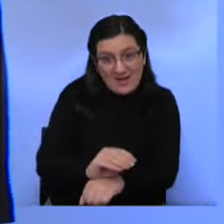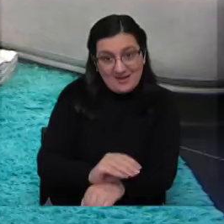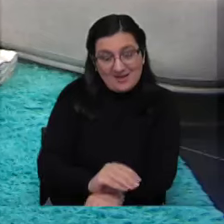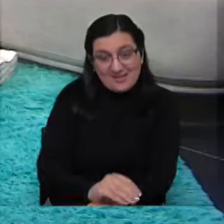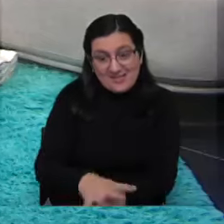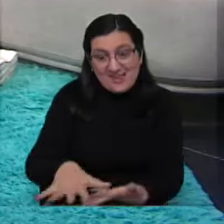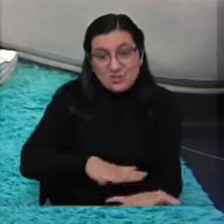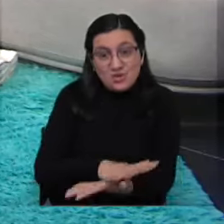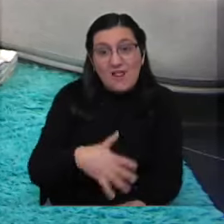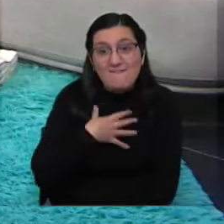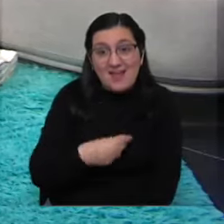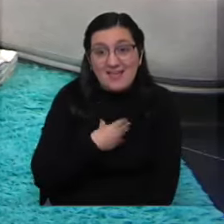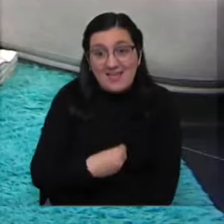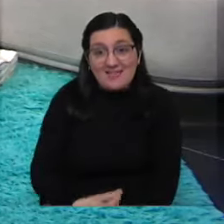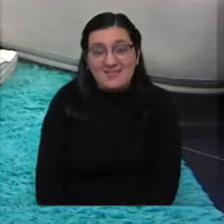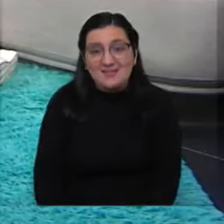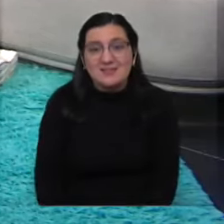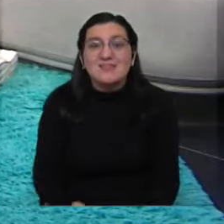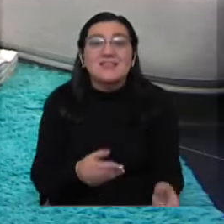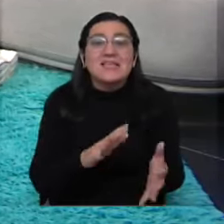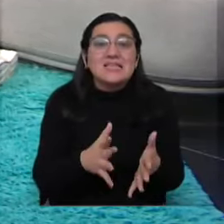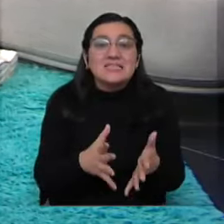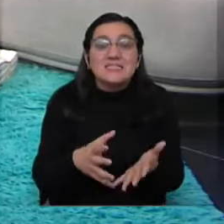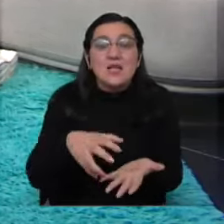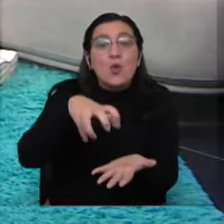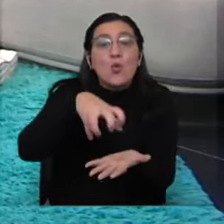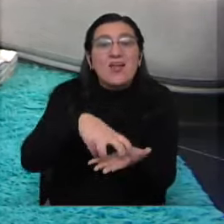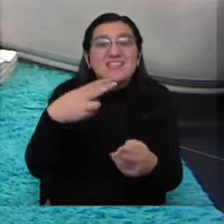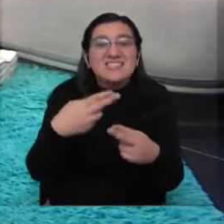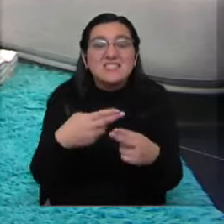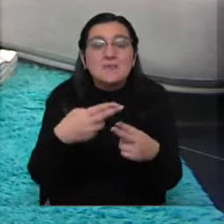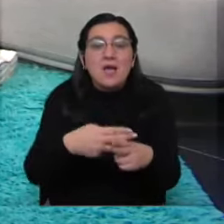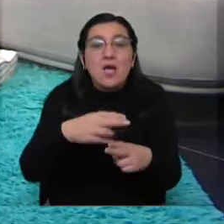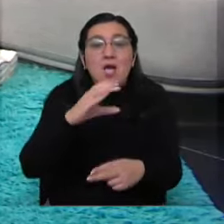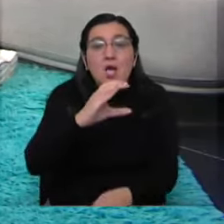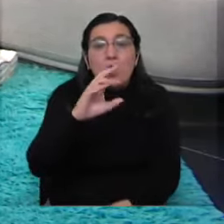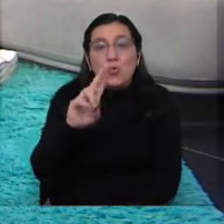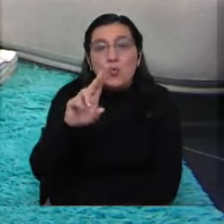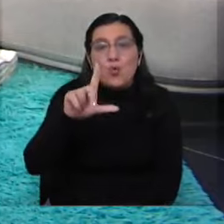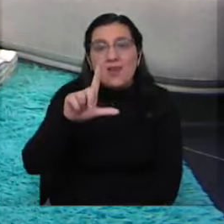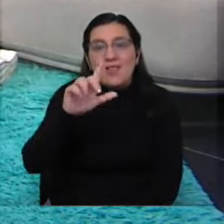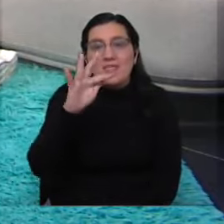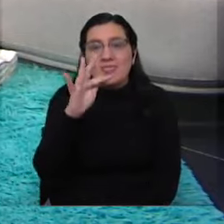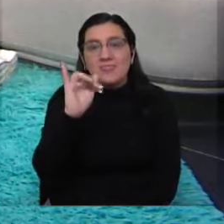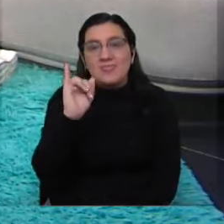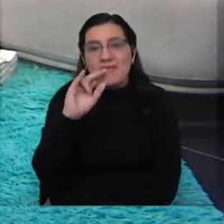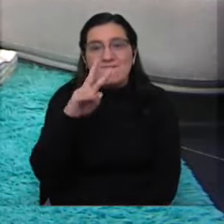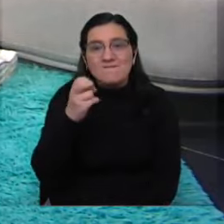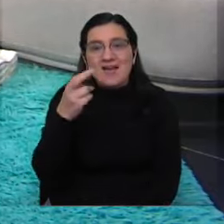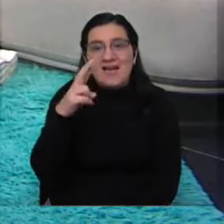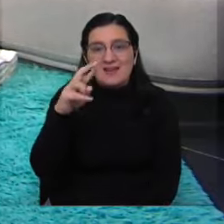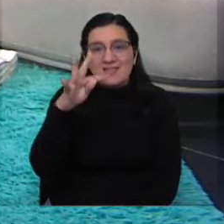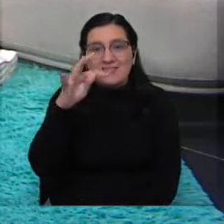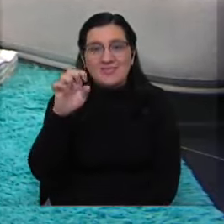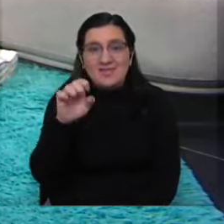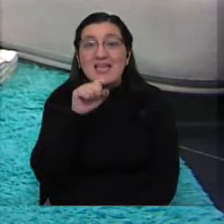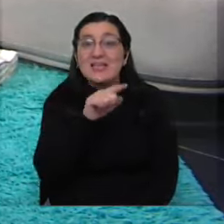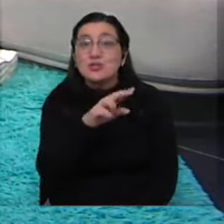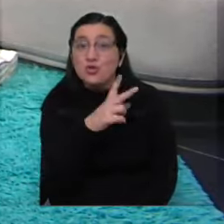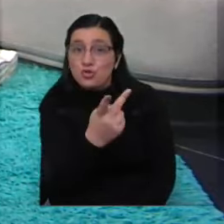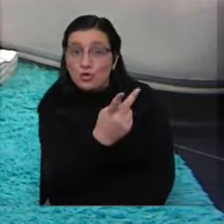blanqueada este de qué se trata cultivarte Qué es este espacio Hace cuánto están ahí muy bien te van a contestar